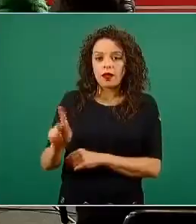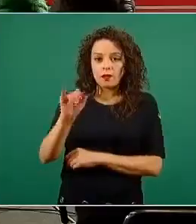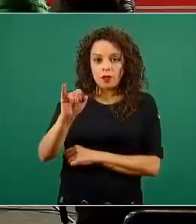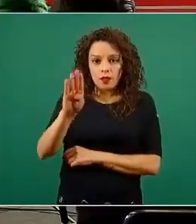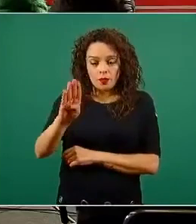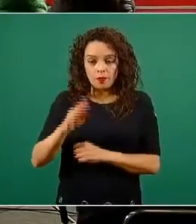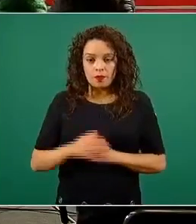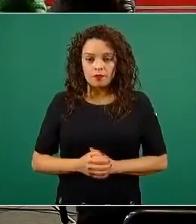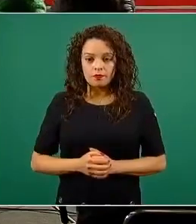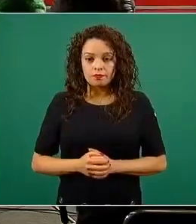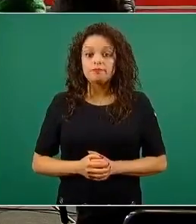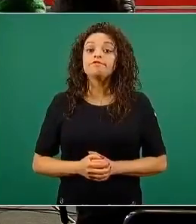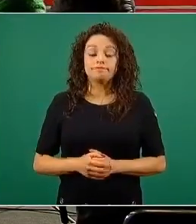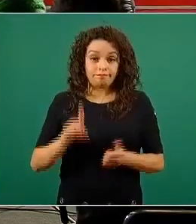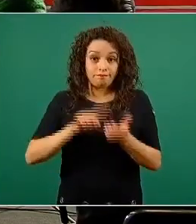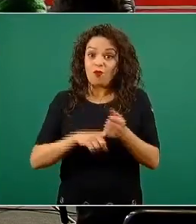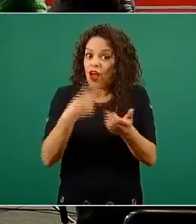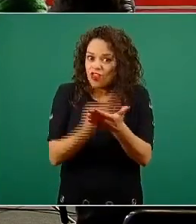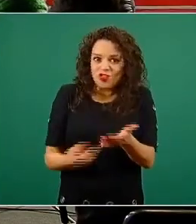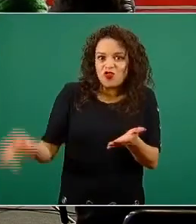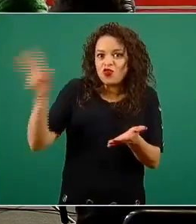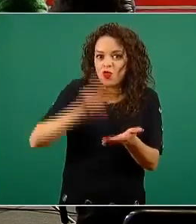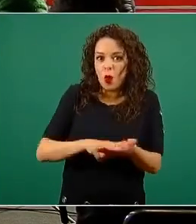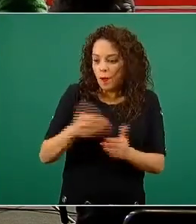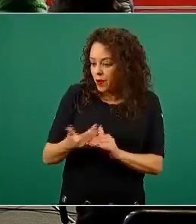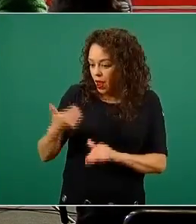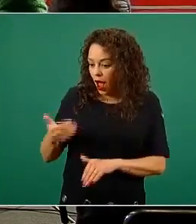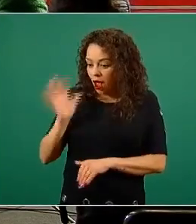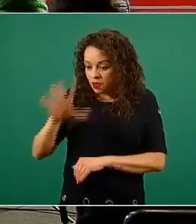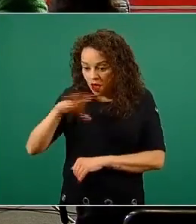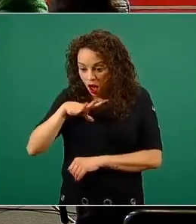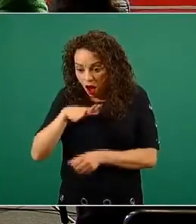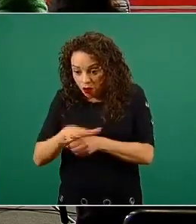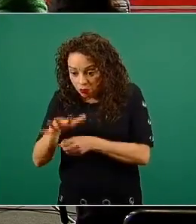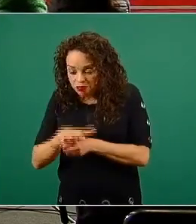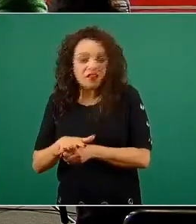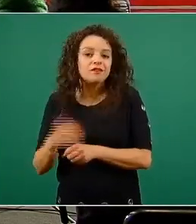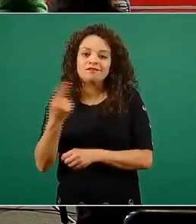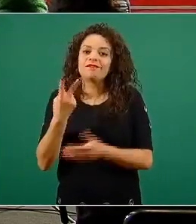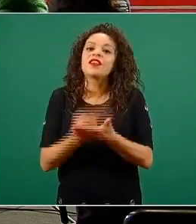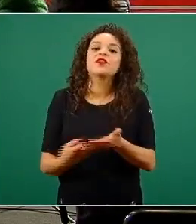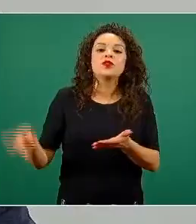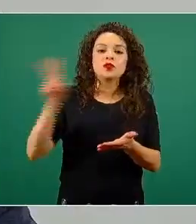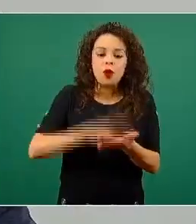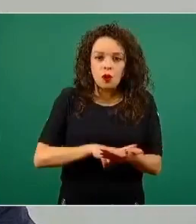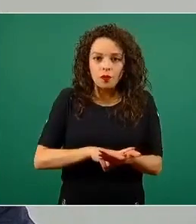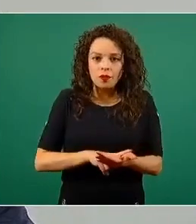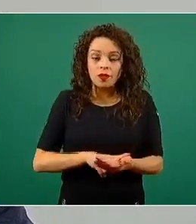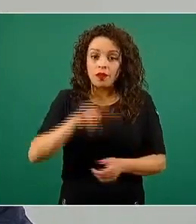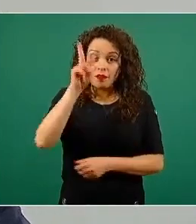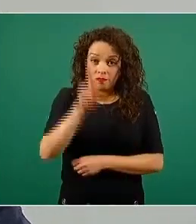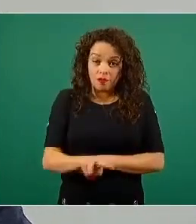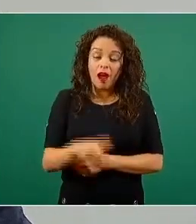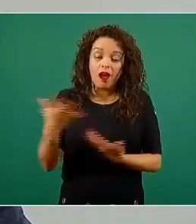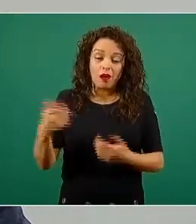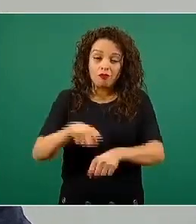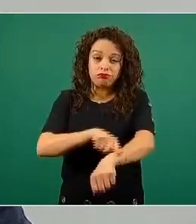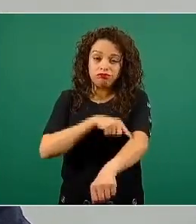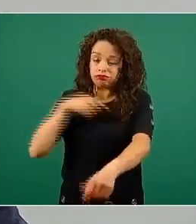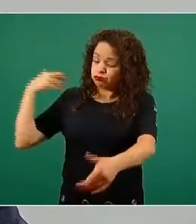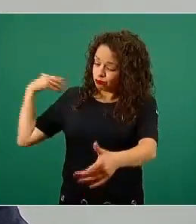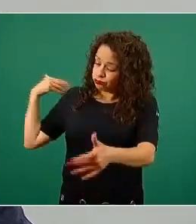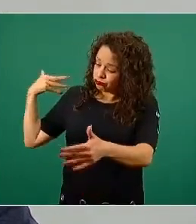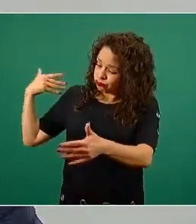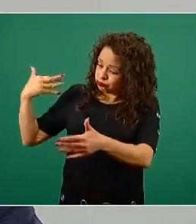casi el doble de lo que hay. Entonces hay que ir caminando, es un camino largo, pero la meta está